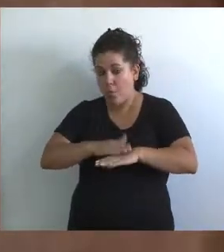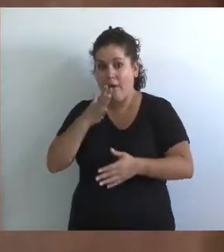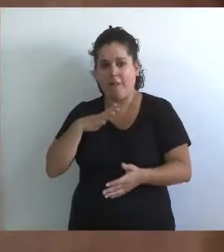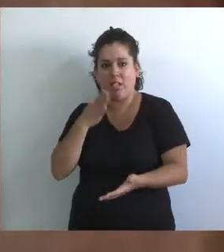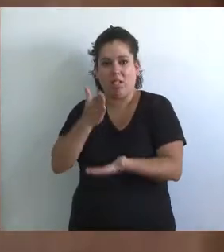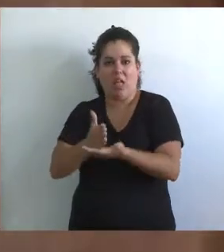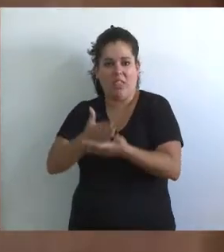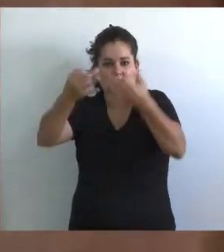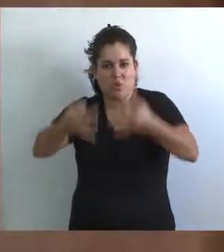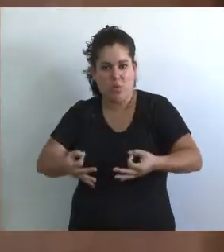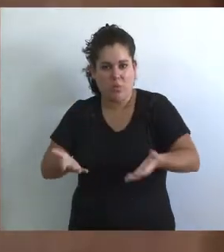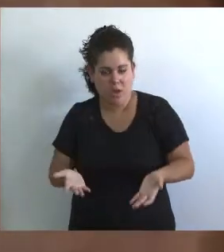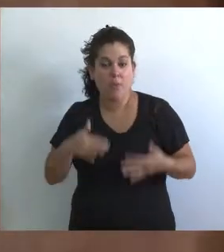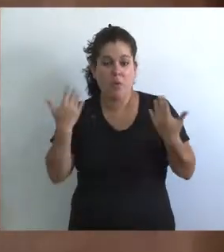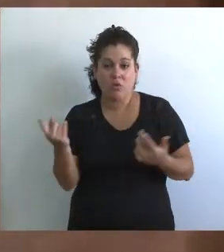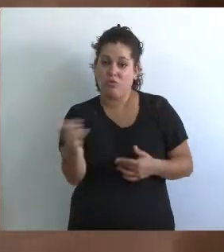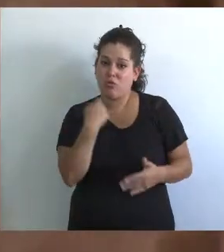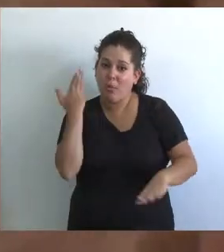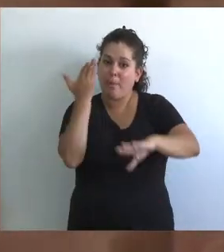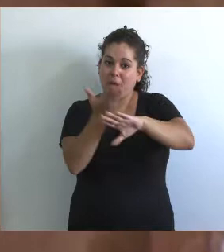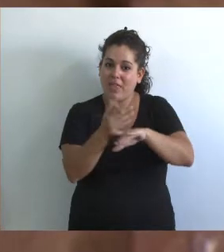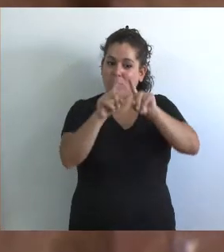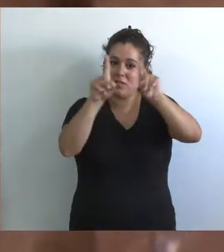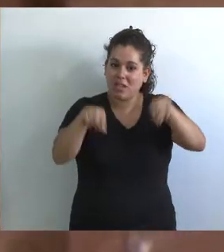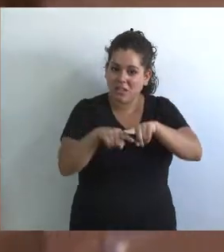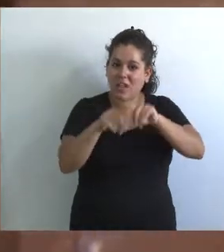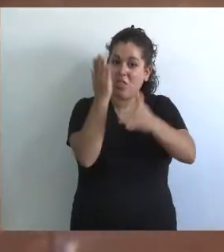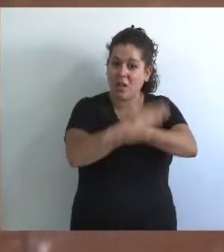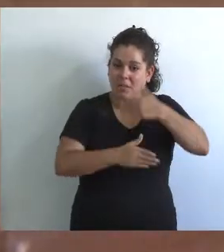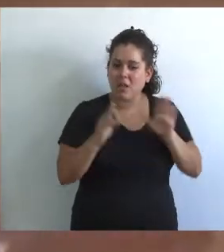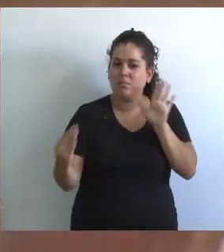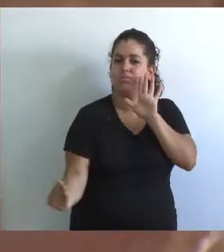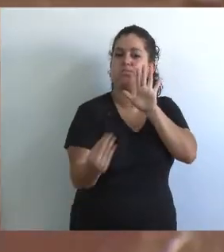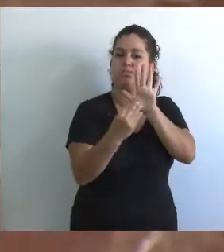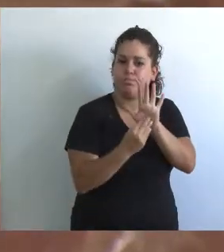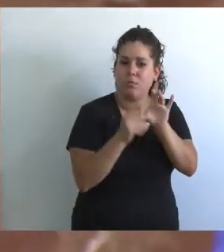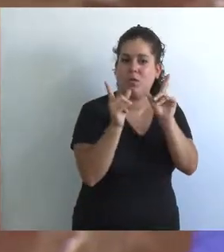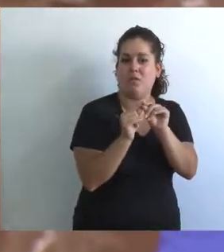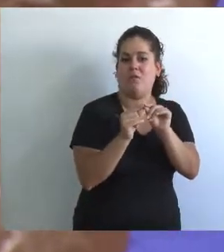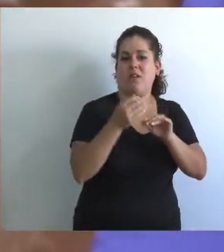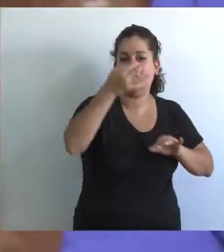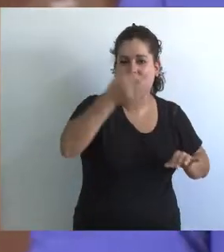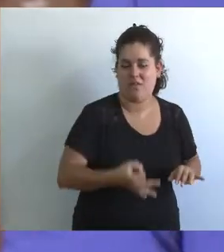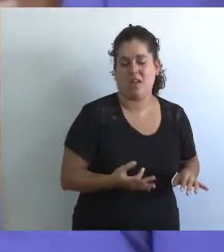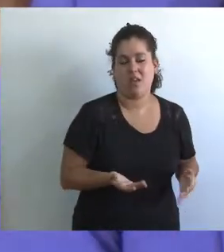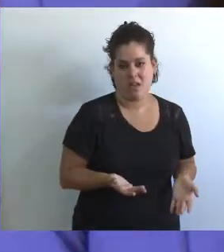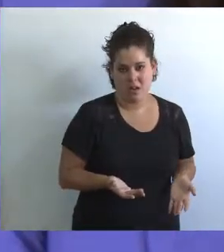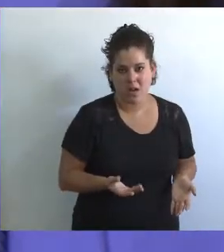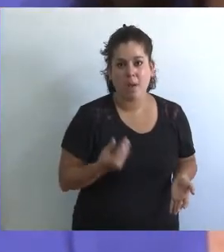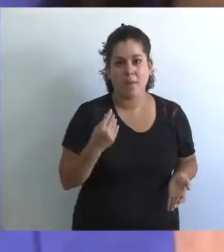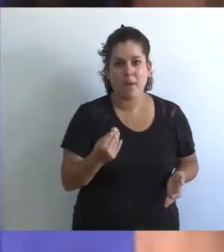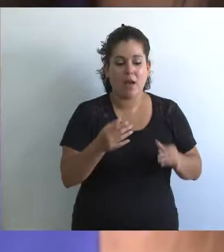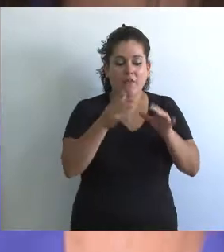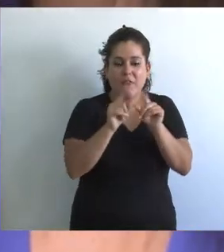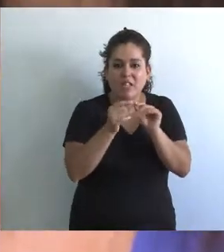derechos. Por eso puntualmente especificamos que se coloque en el certificado de discapacidad provisorio la fecha